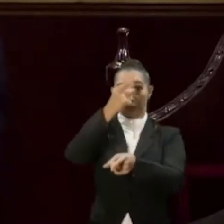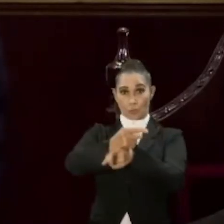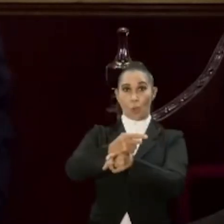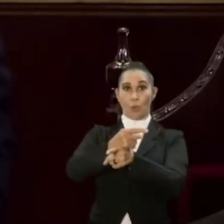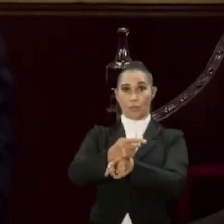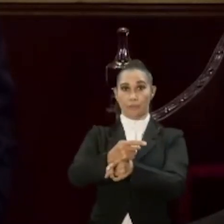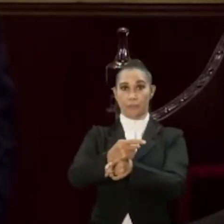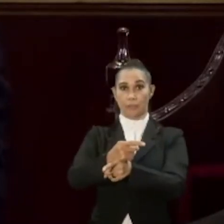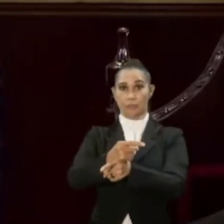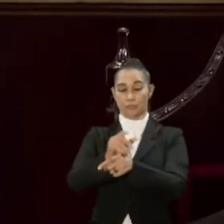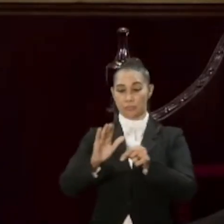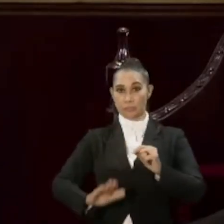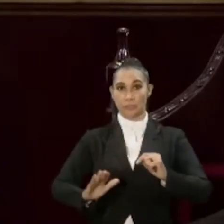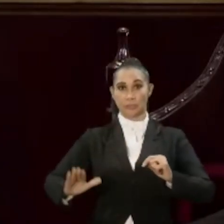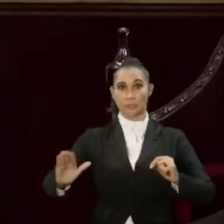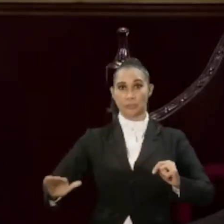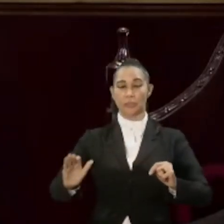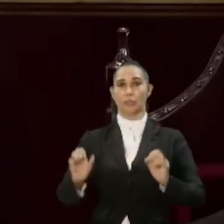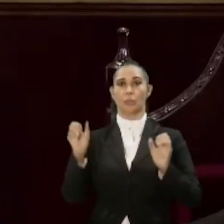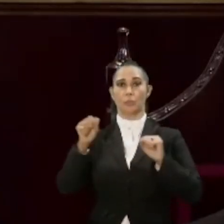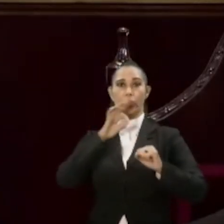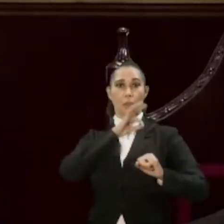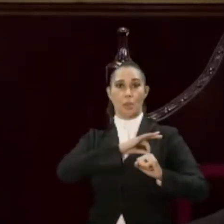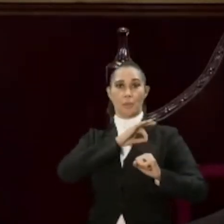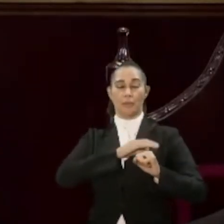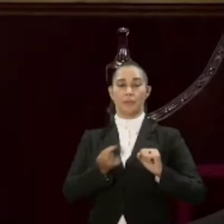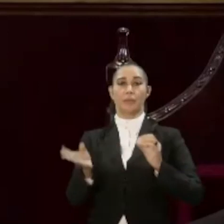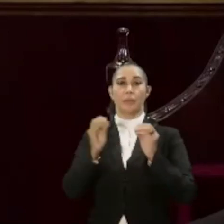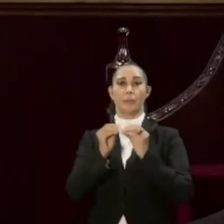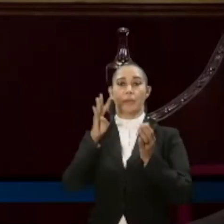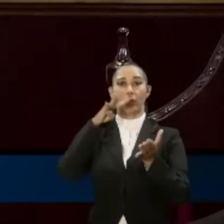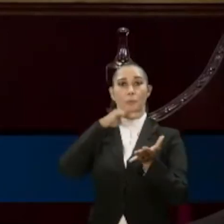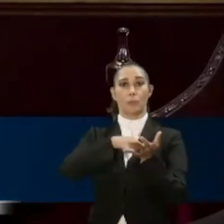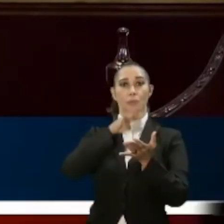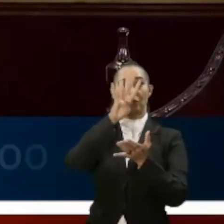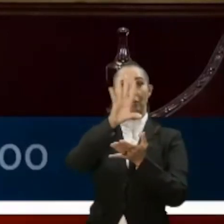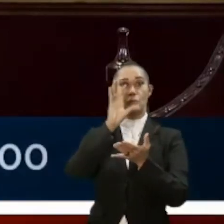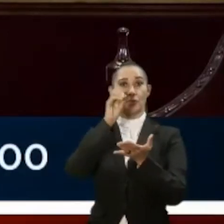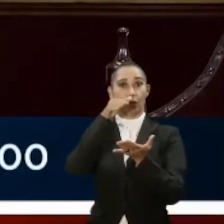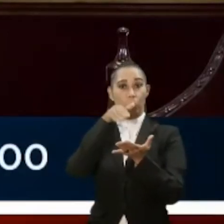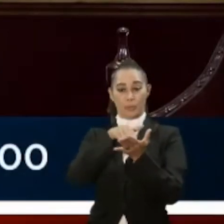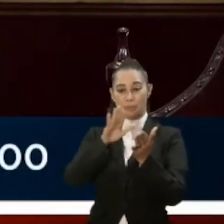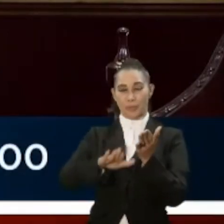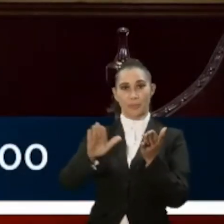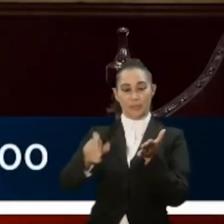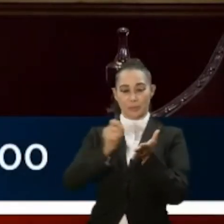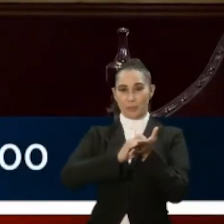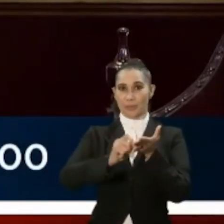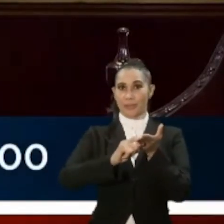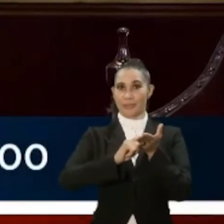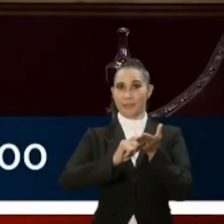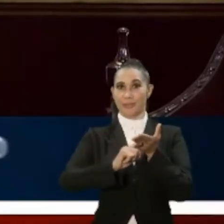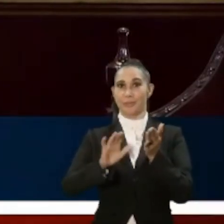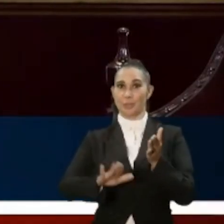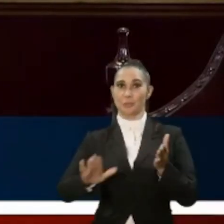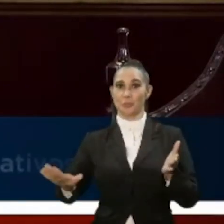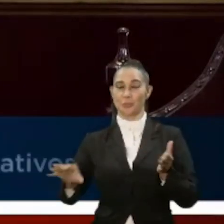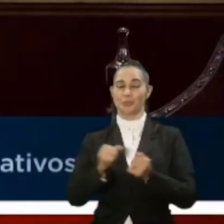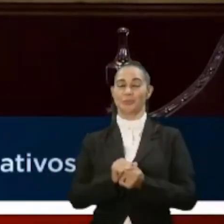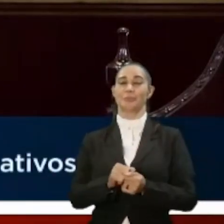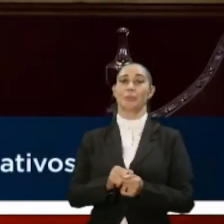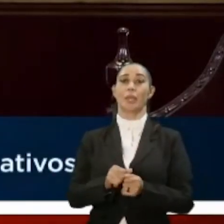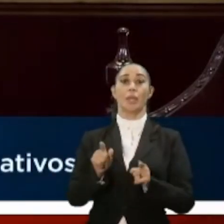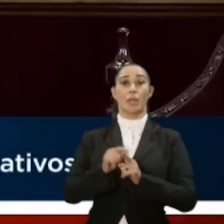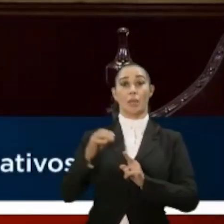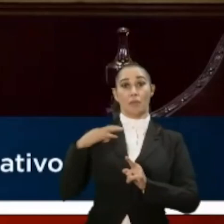edad temprana, que beneficia a más de 450 mil niños y niñas inscritas en los centros educativos. Además,